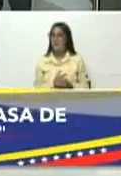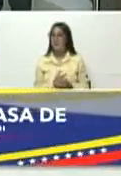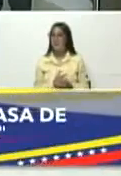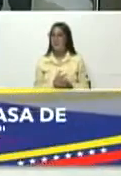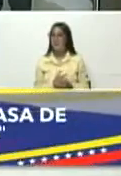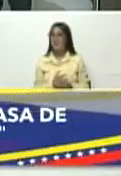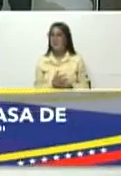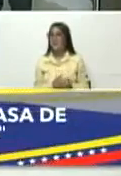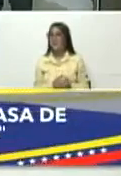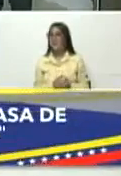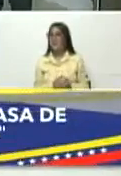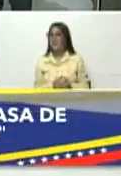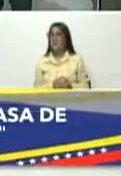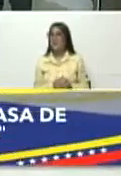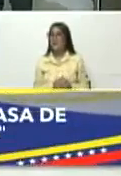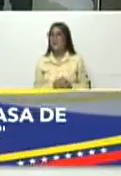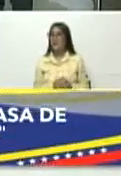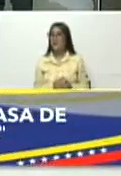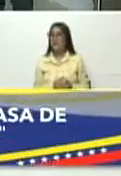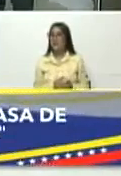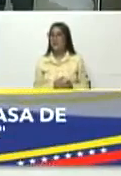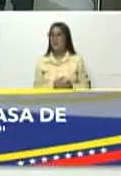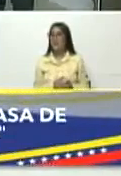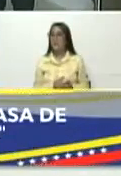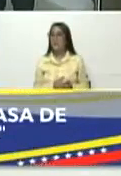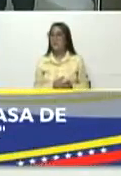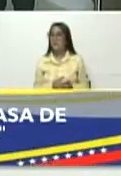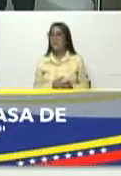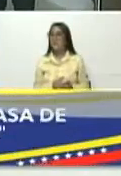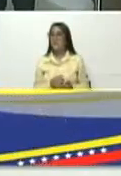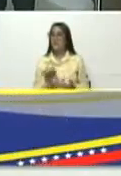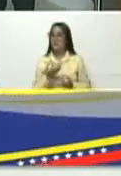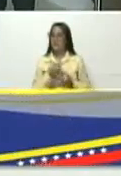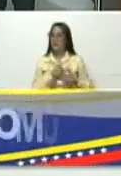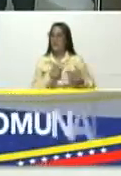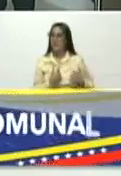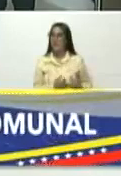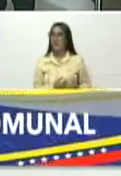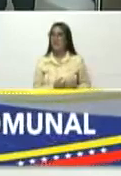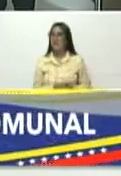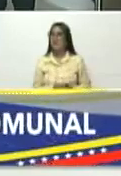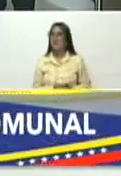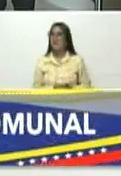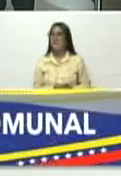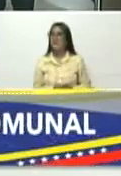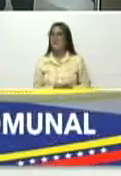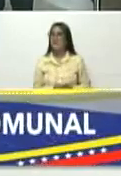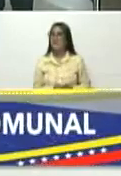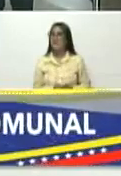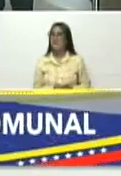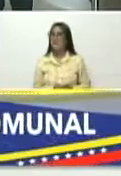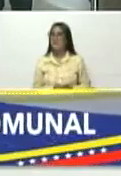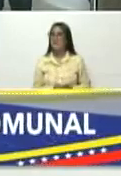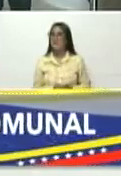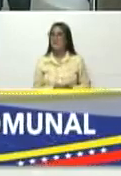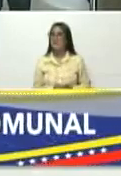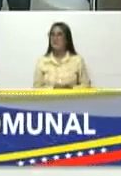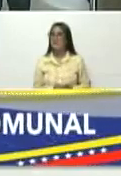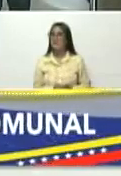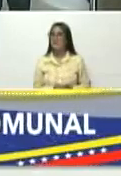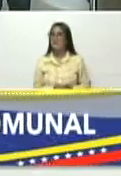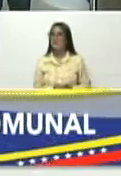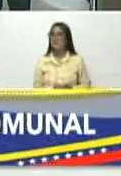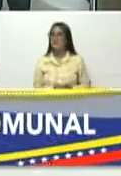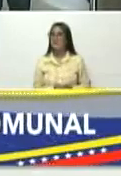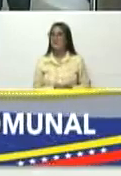y que se le agradecemos siempre de todo corazón. Bueno, Padre Numa, adelante, mi comandante, una